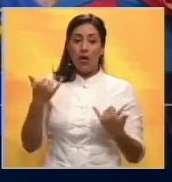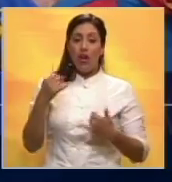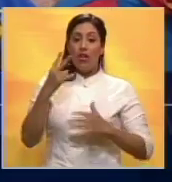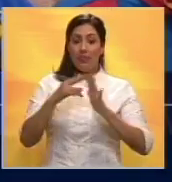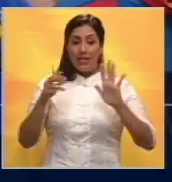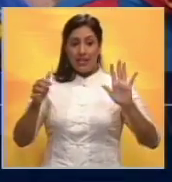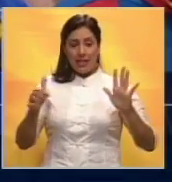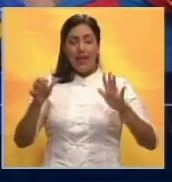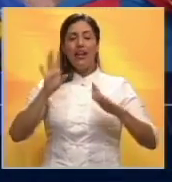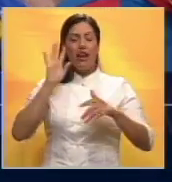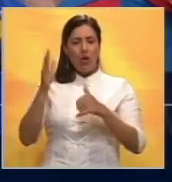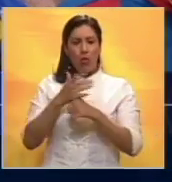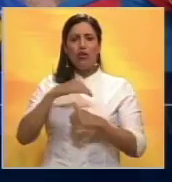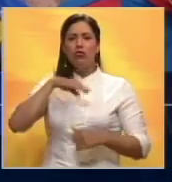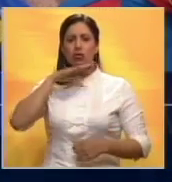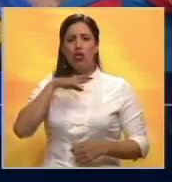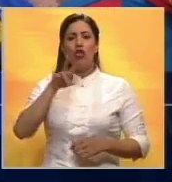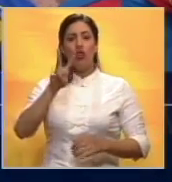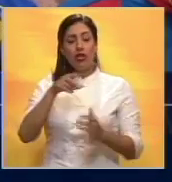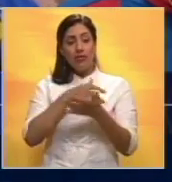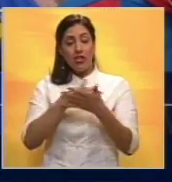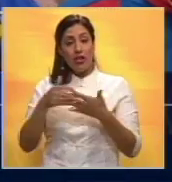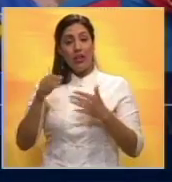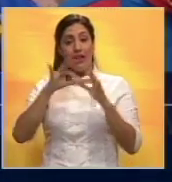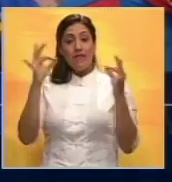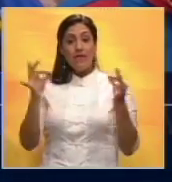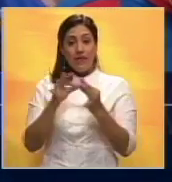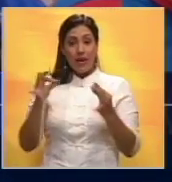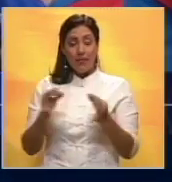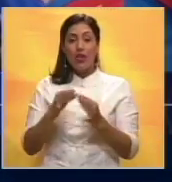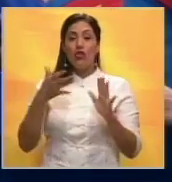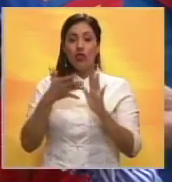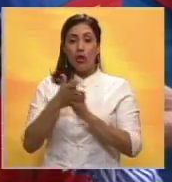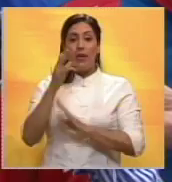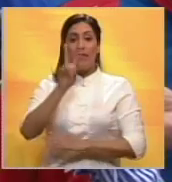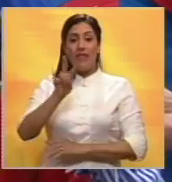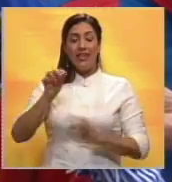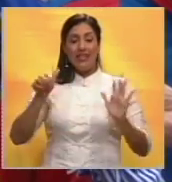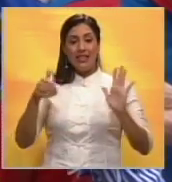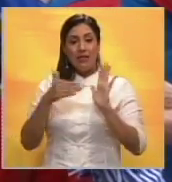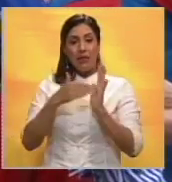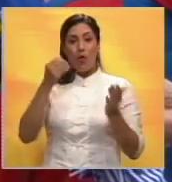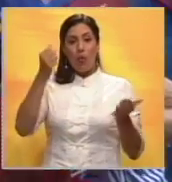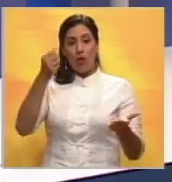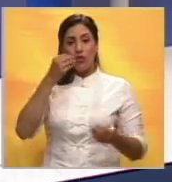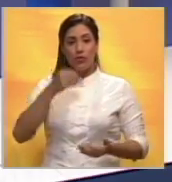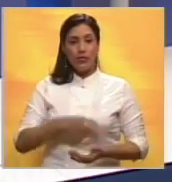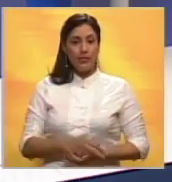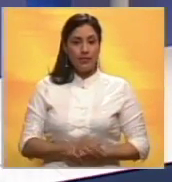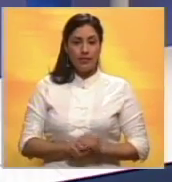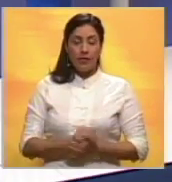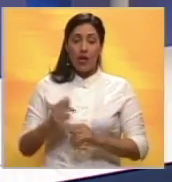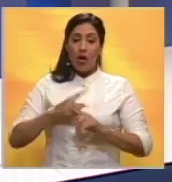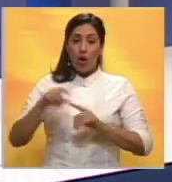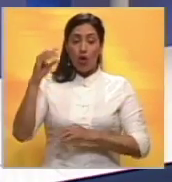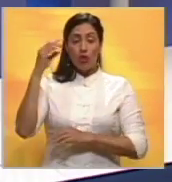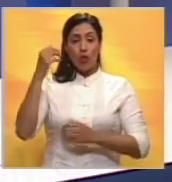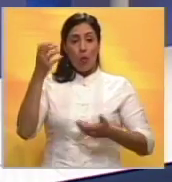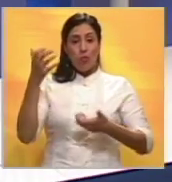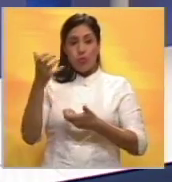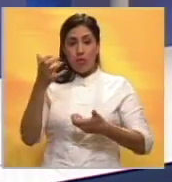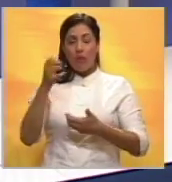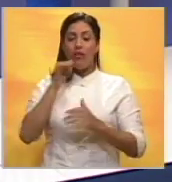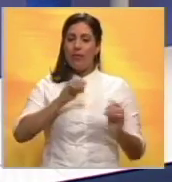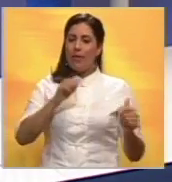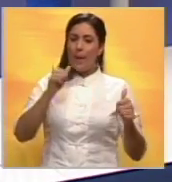2016 lograron abastecer a 2 millones de familias a través de los 26000 Club bomberos de San Diego